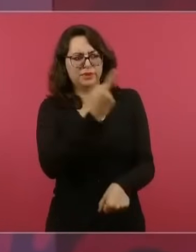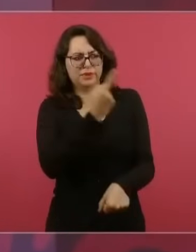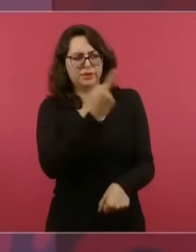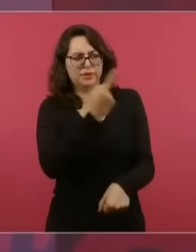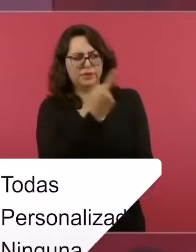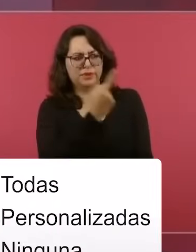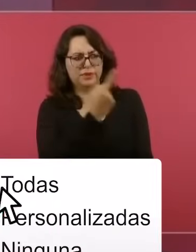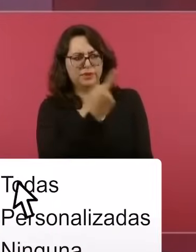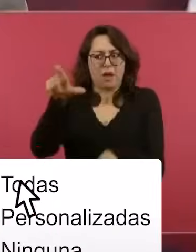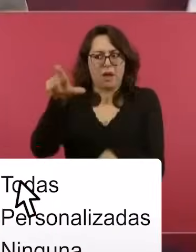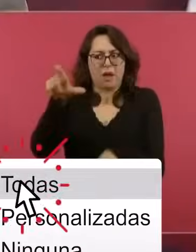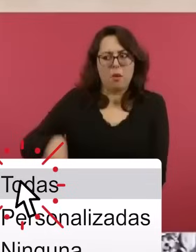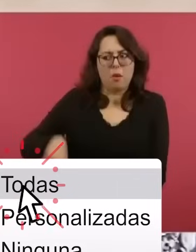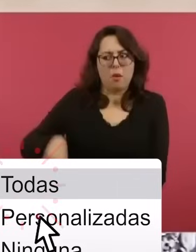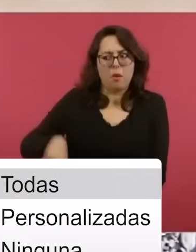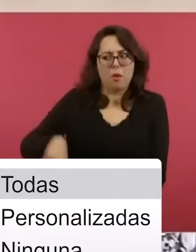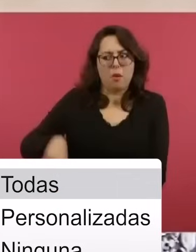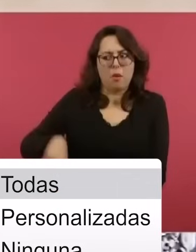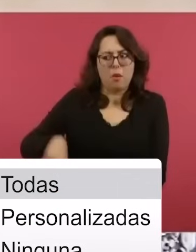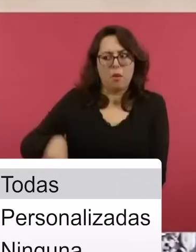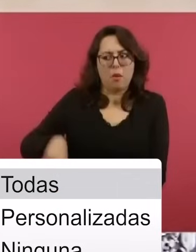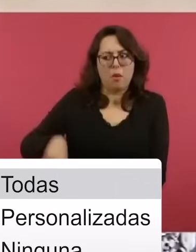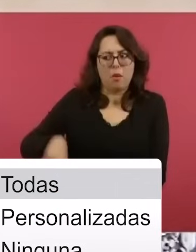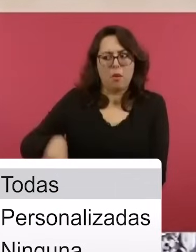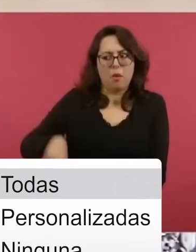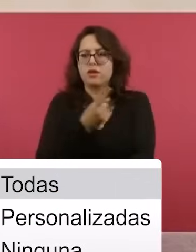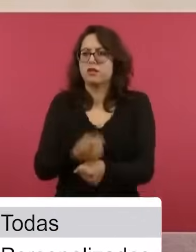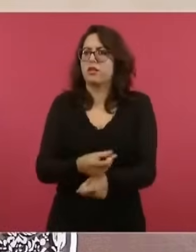Pero si somos